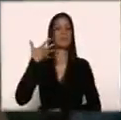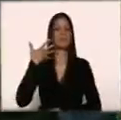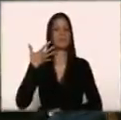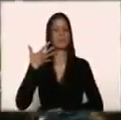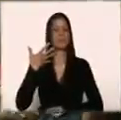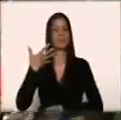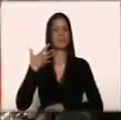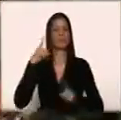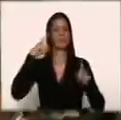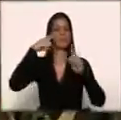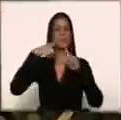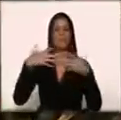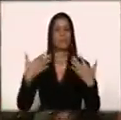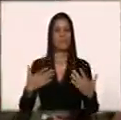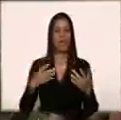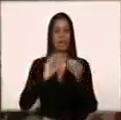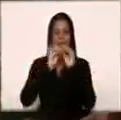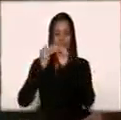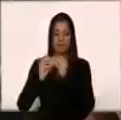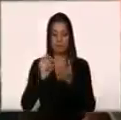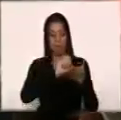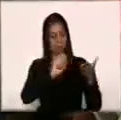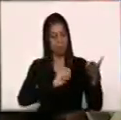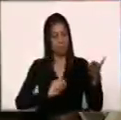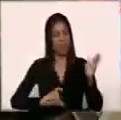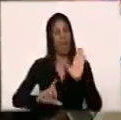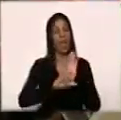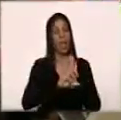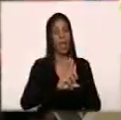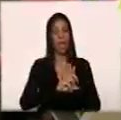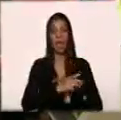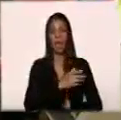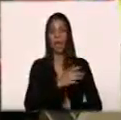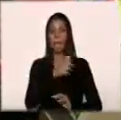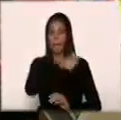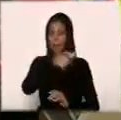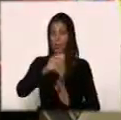para la construcción de esta ley, a los voceros y voceras